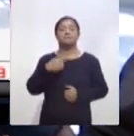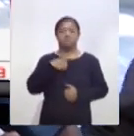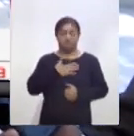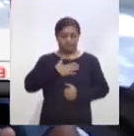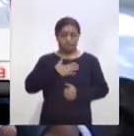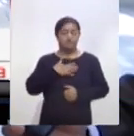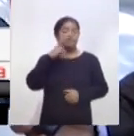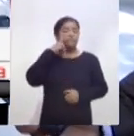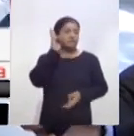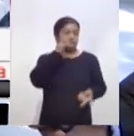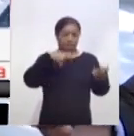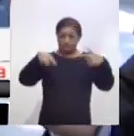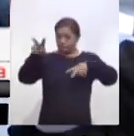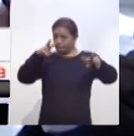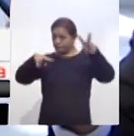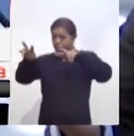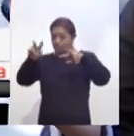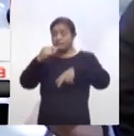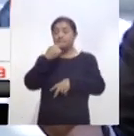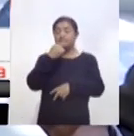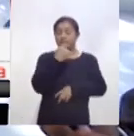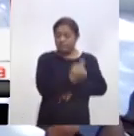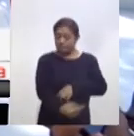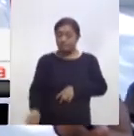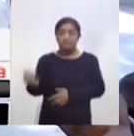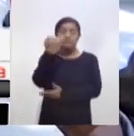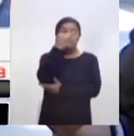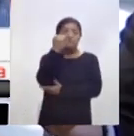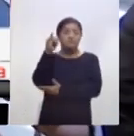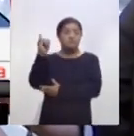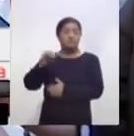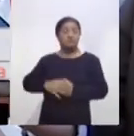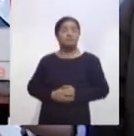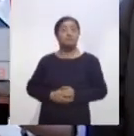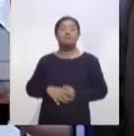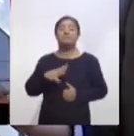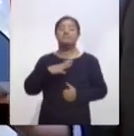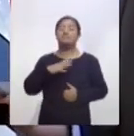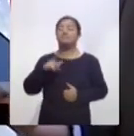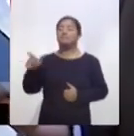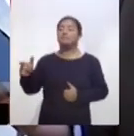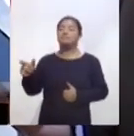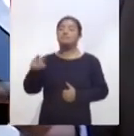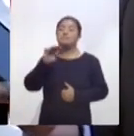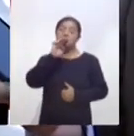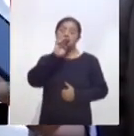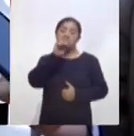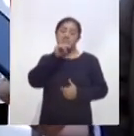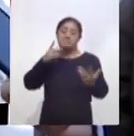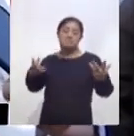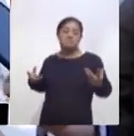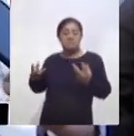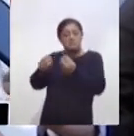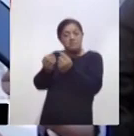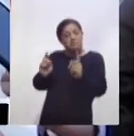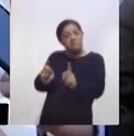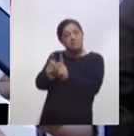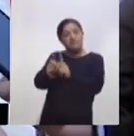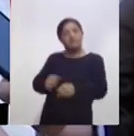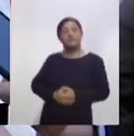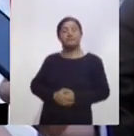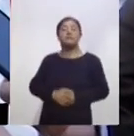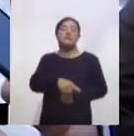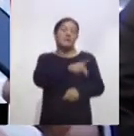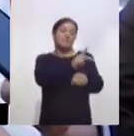los alumnos de preescolar, tienen más acompañamiento por los padres de familia que los niños